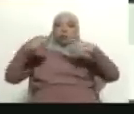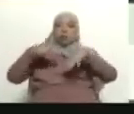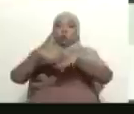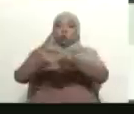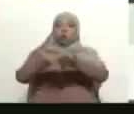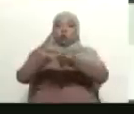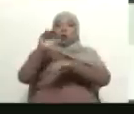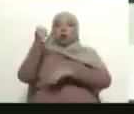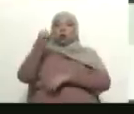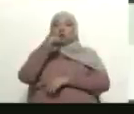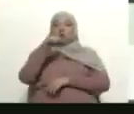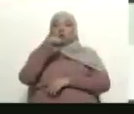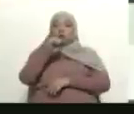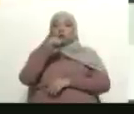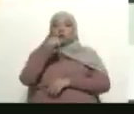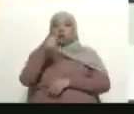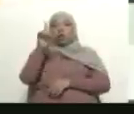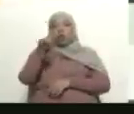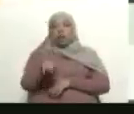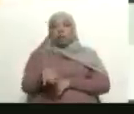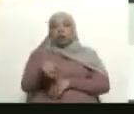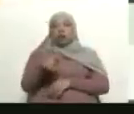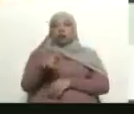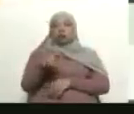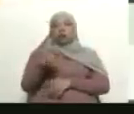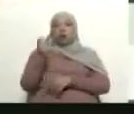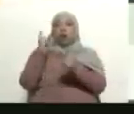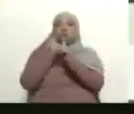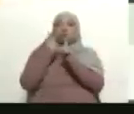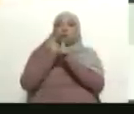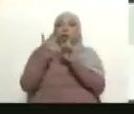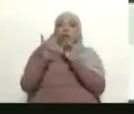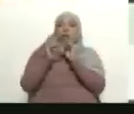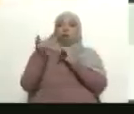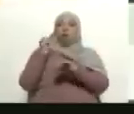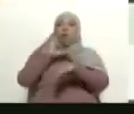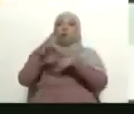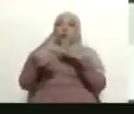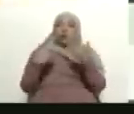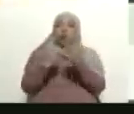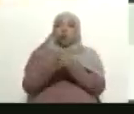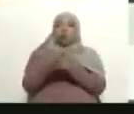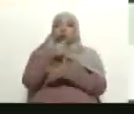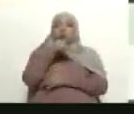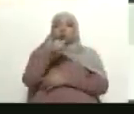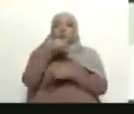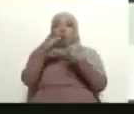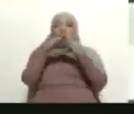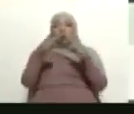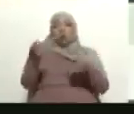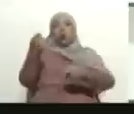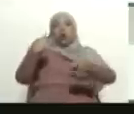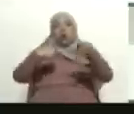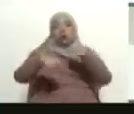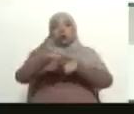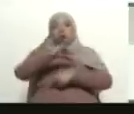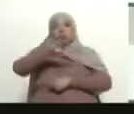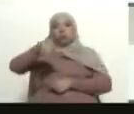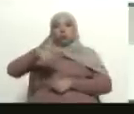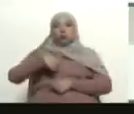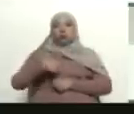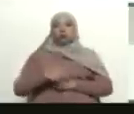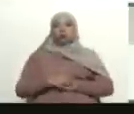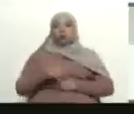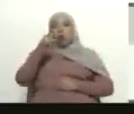para la vida y la paz, y también con el combate directo contra los delitos en todas sus expresiones.